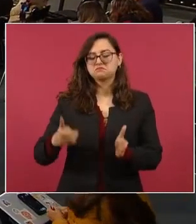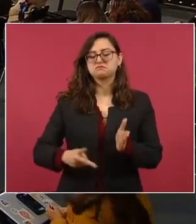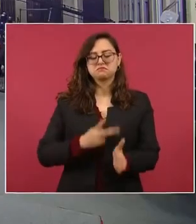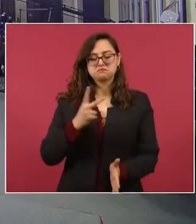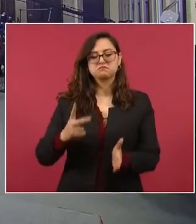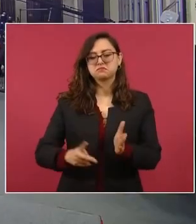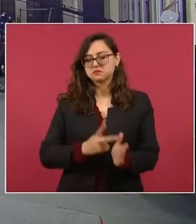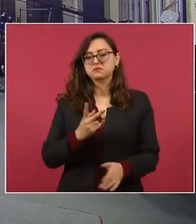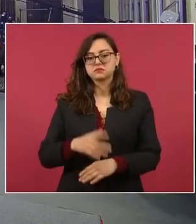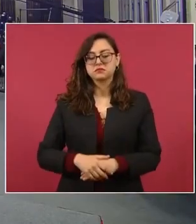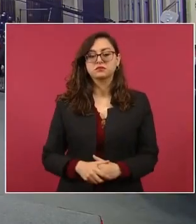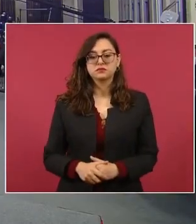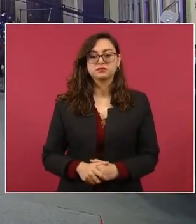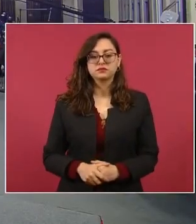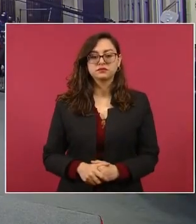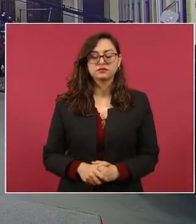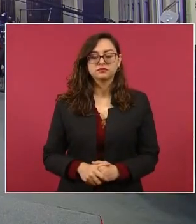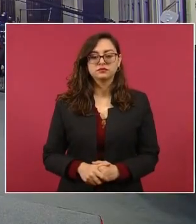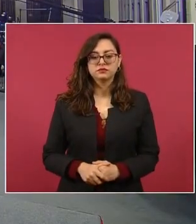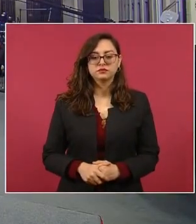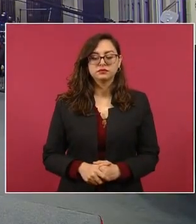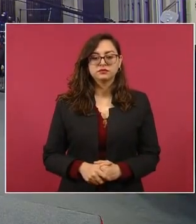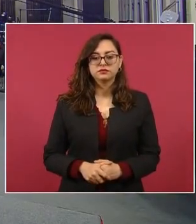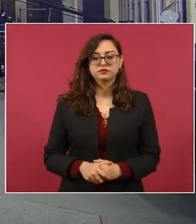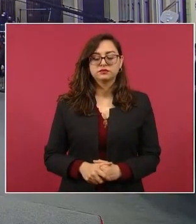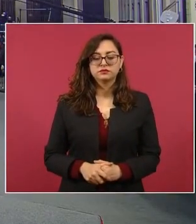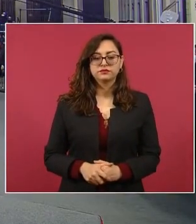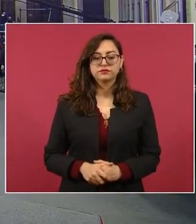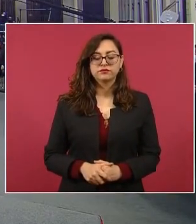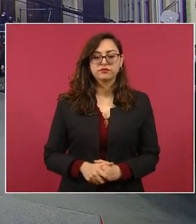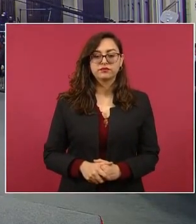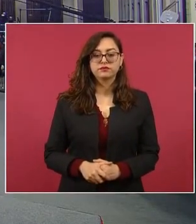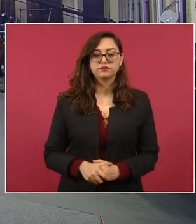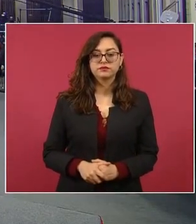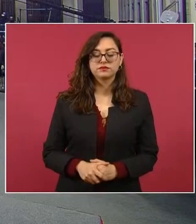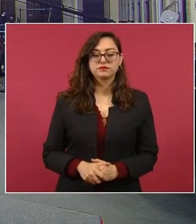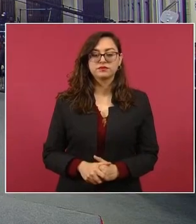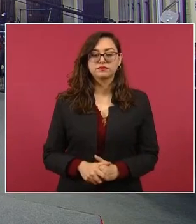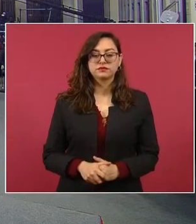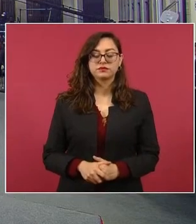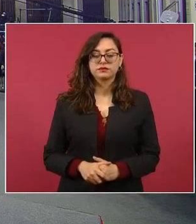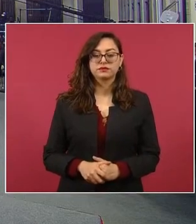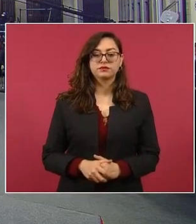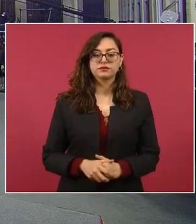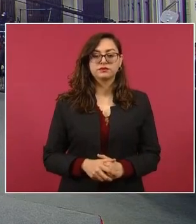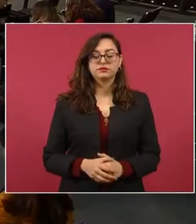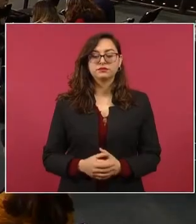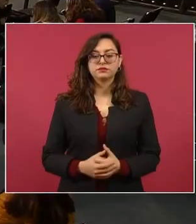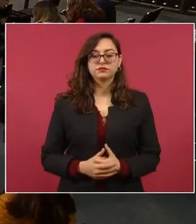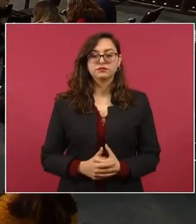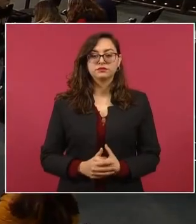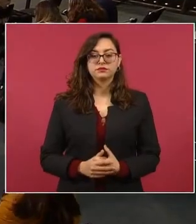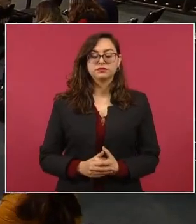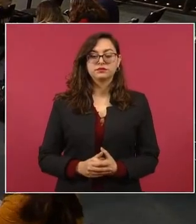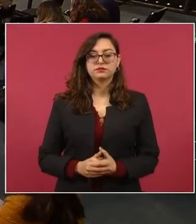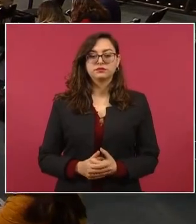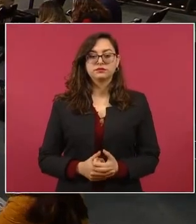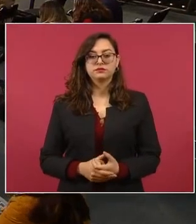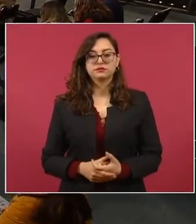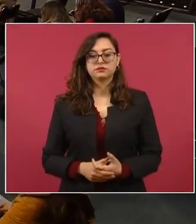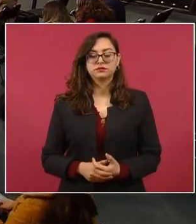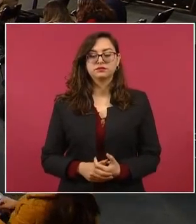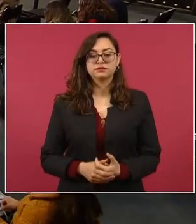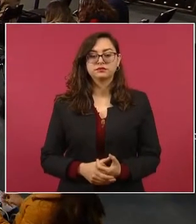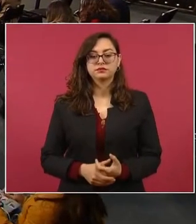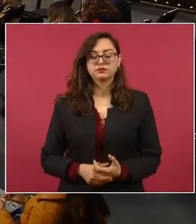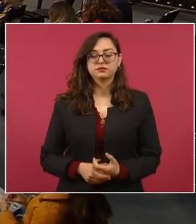Sobre la presunta propiedad que entraron elementos de la Secretaría Militares y Guardia Nacional en un